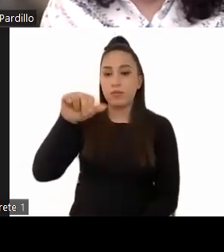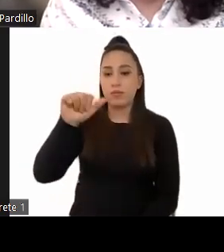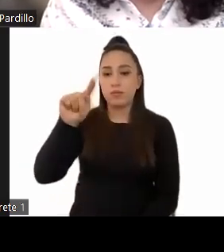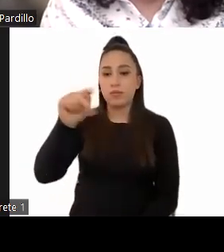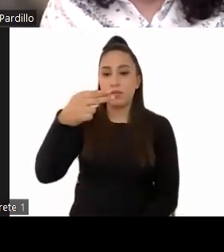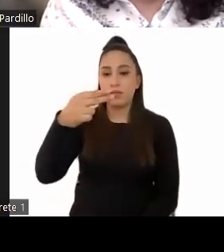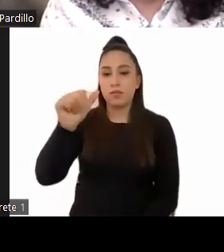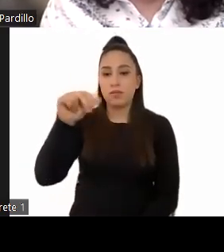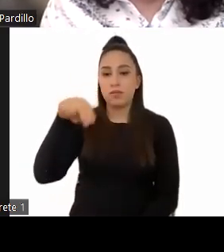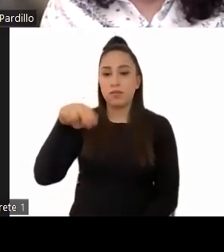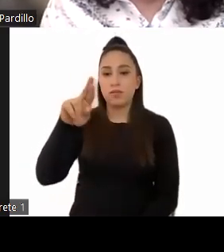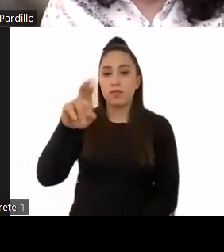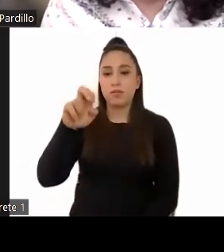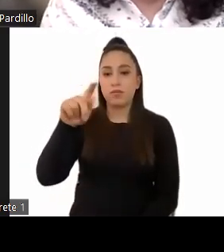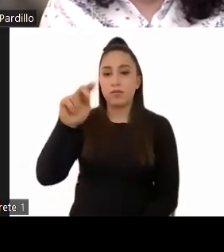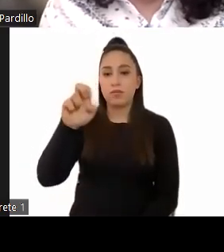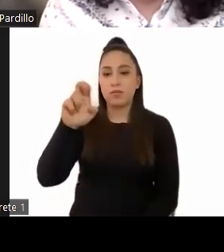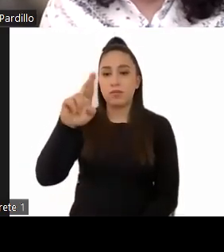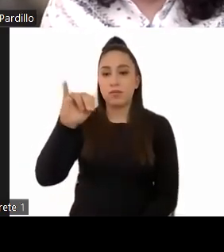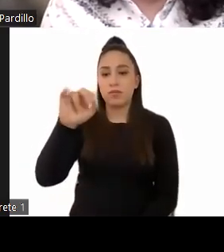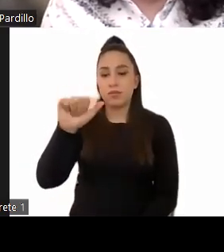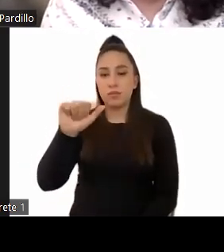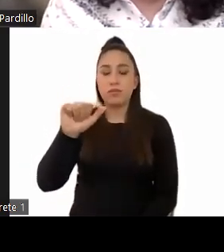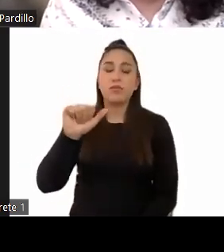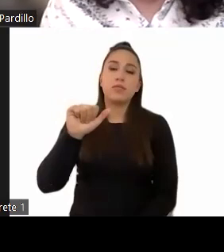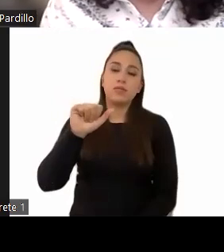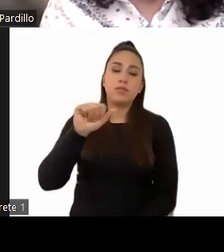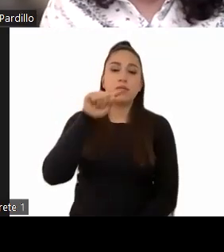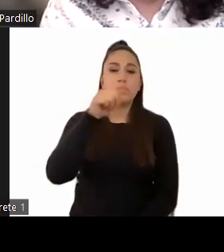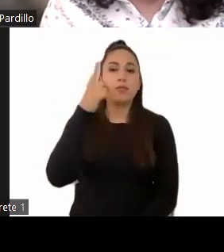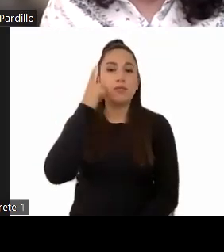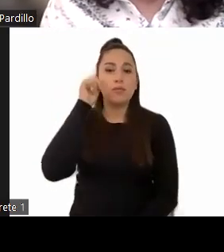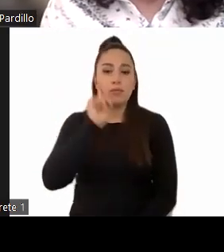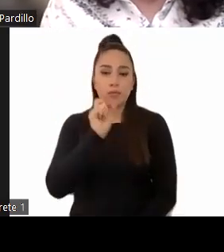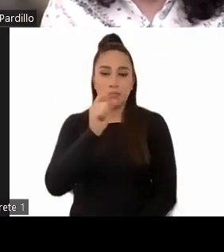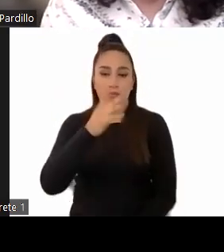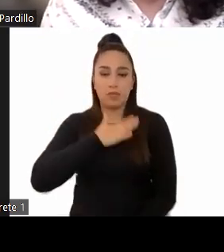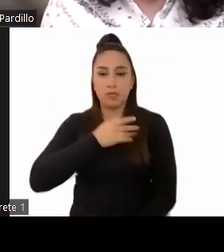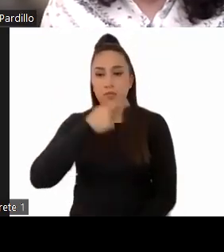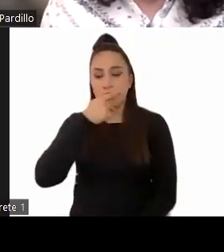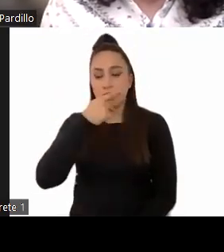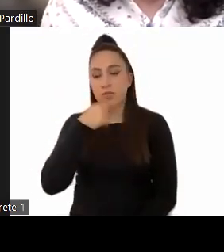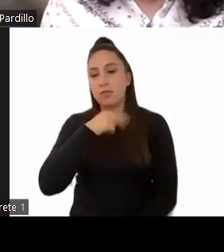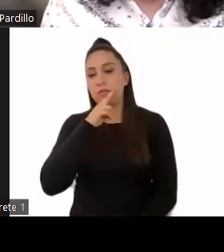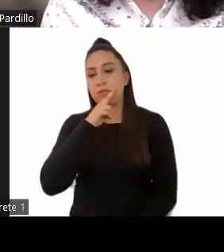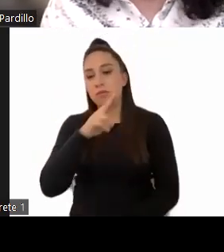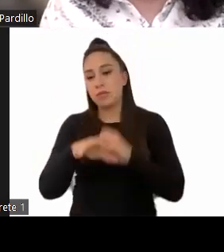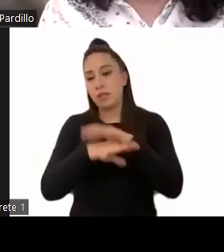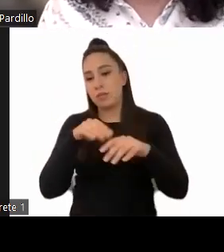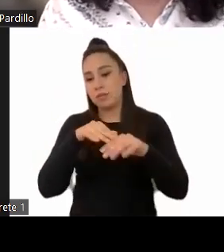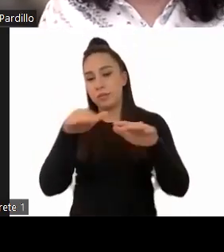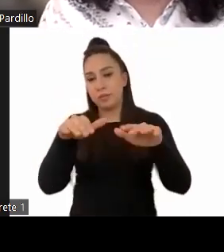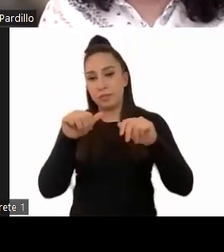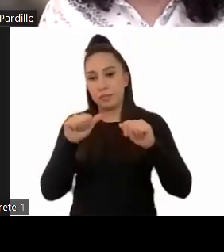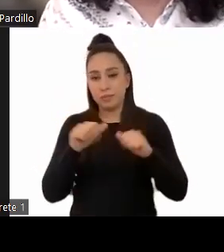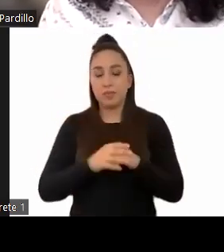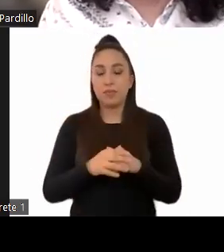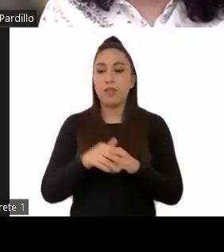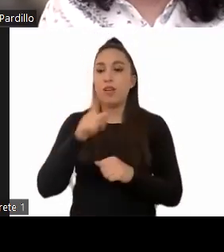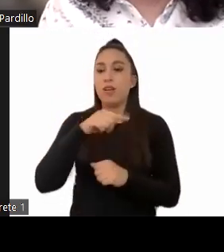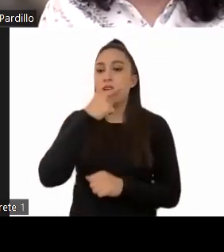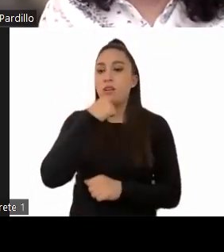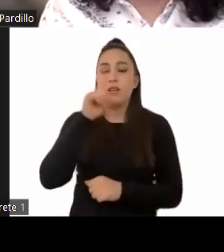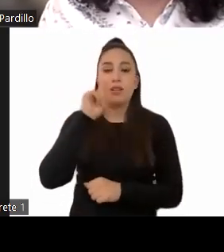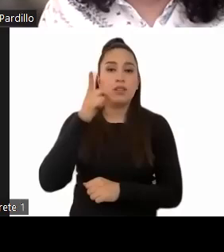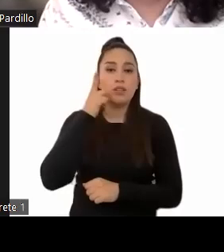Rentería. Y la de la voz, diputada Frida Jimena Guillén Ortiz, en abstención. ¿Falta algún diputado